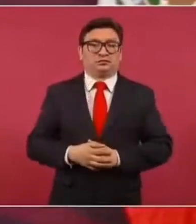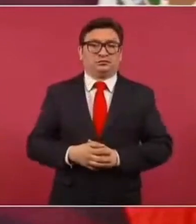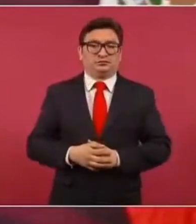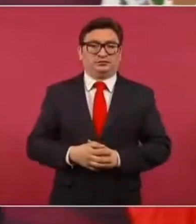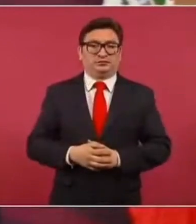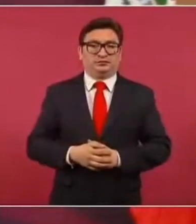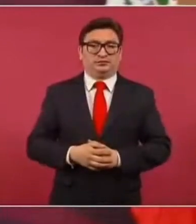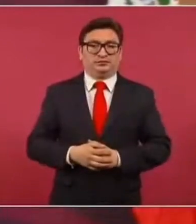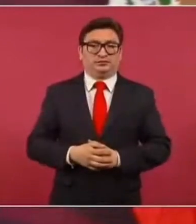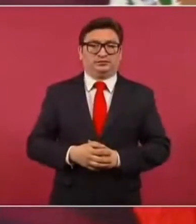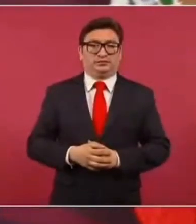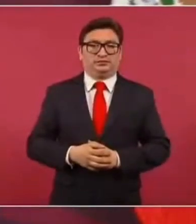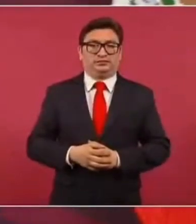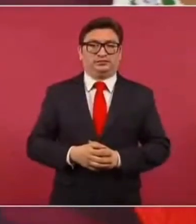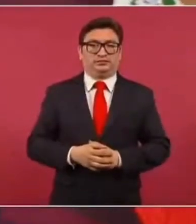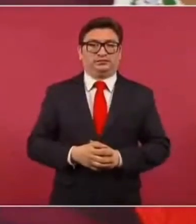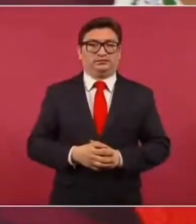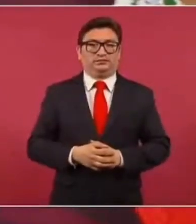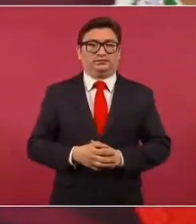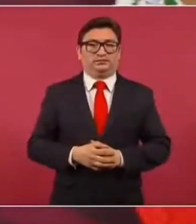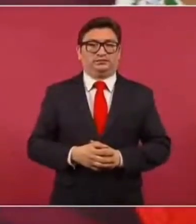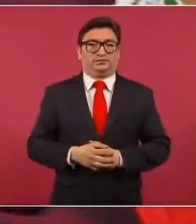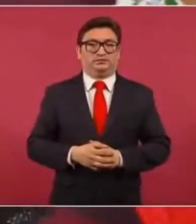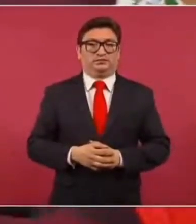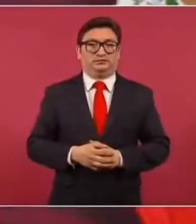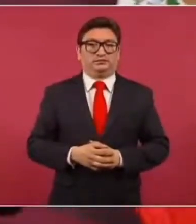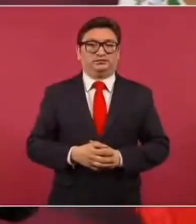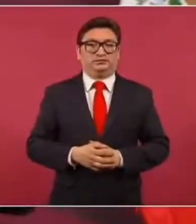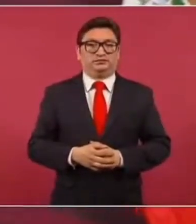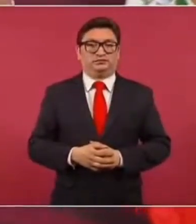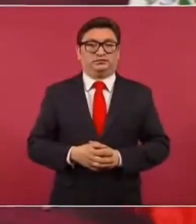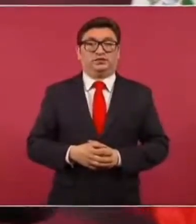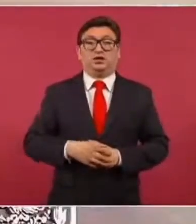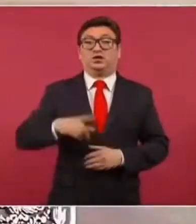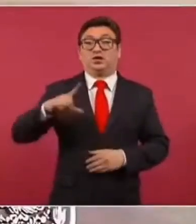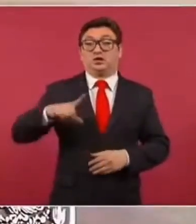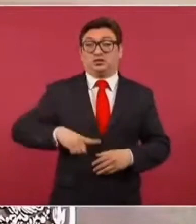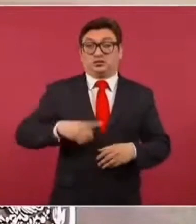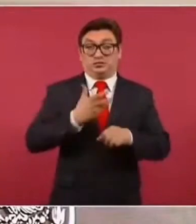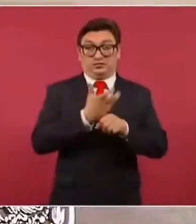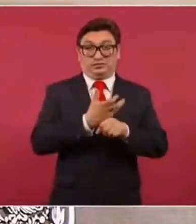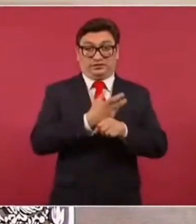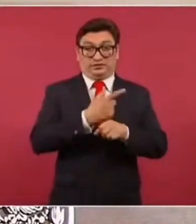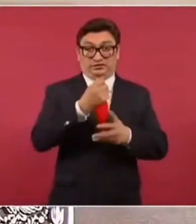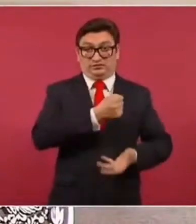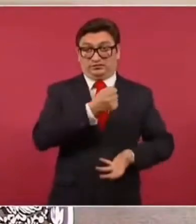¿Qué tiene que ver lo que ha entregado el gobierno de Estados Unidos